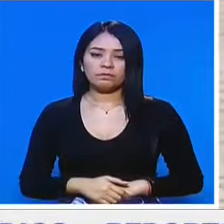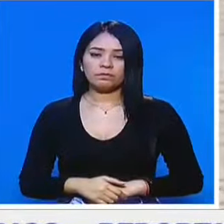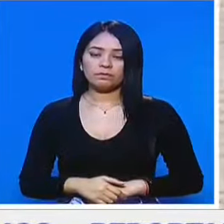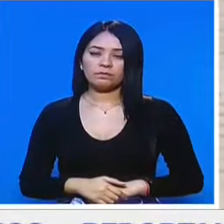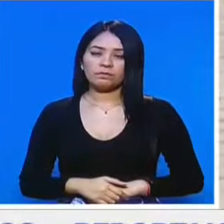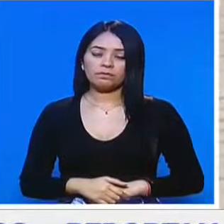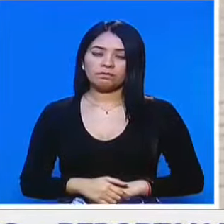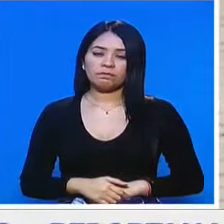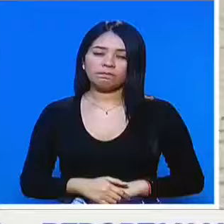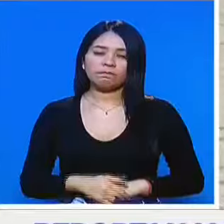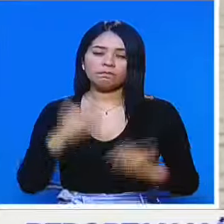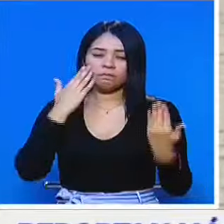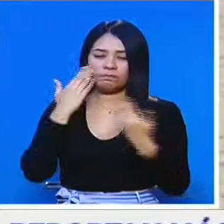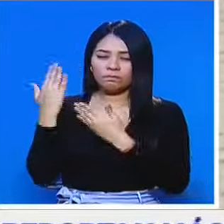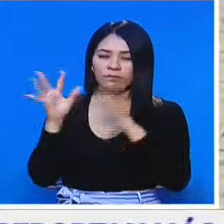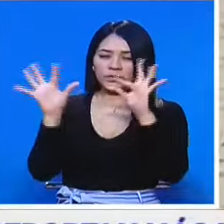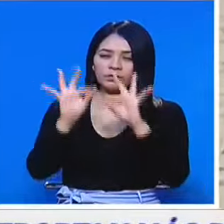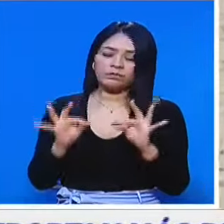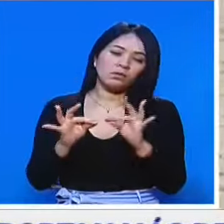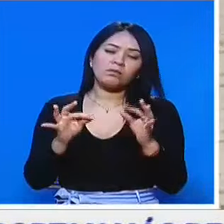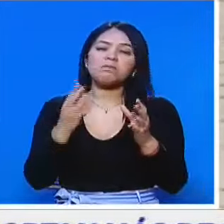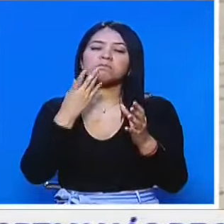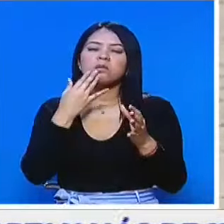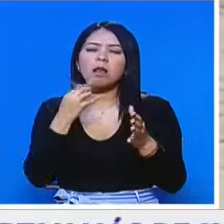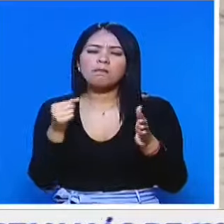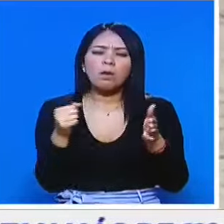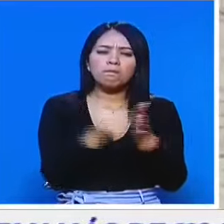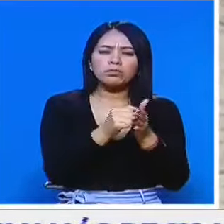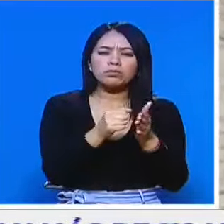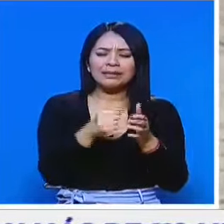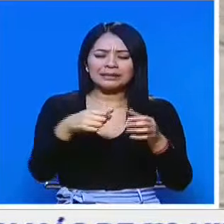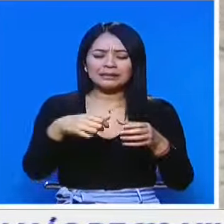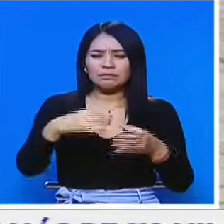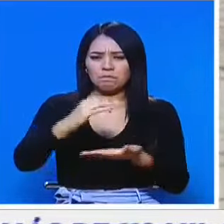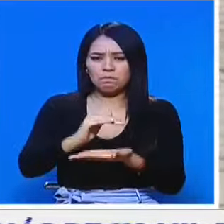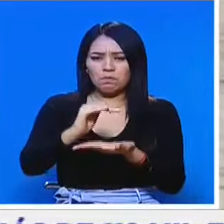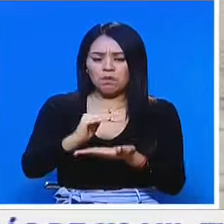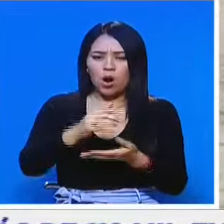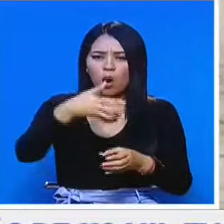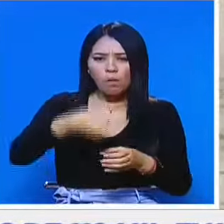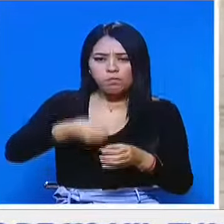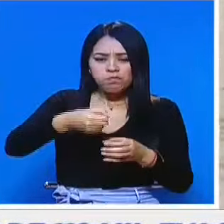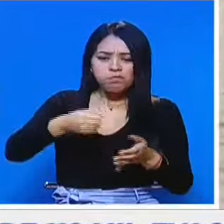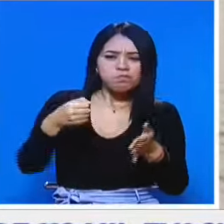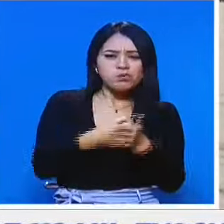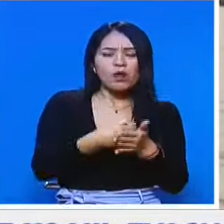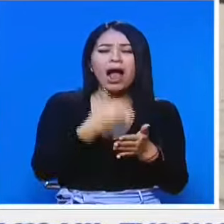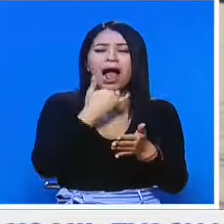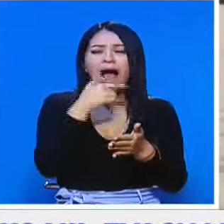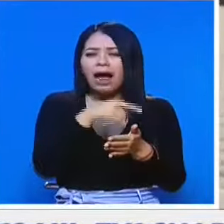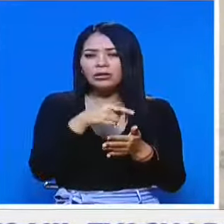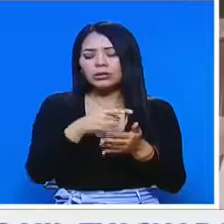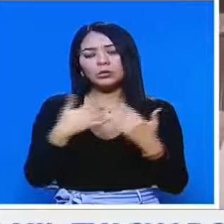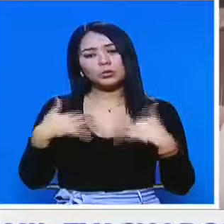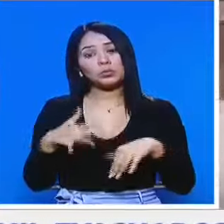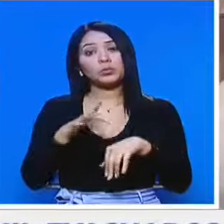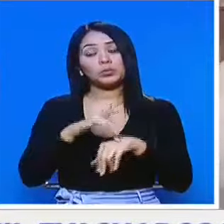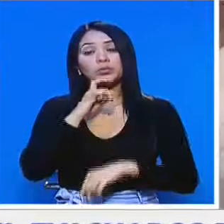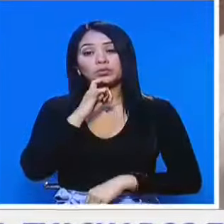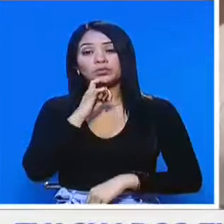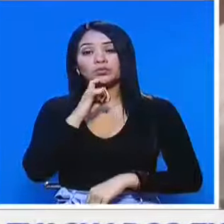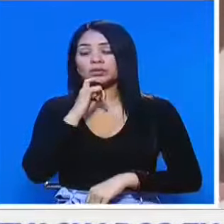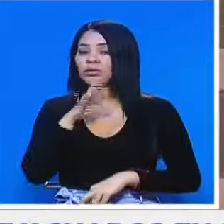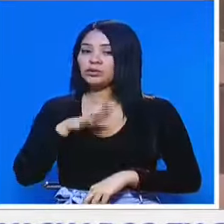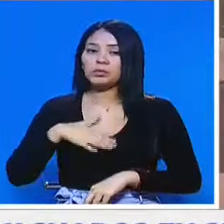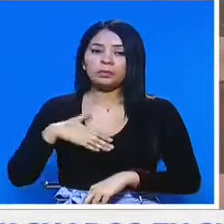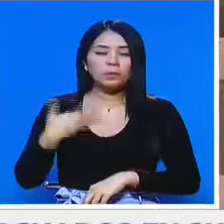Golpear los cilindros de esta manera genera fisuras que con el tiempo podrían ser el principal detonante de una tragedia. Y es que a pesar de que están hechos de acero, su